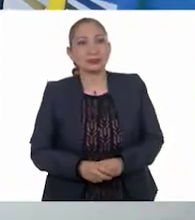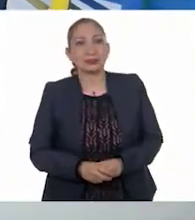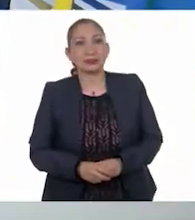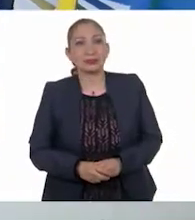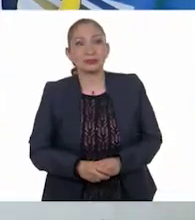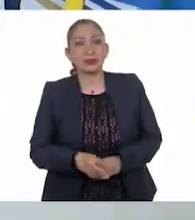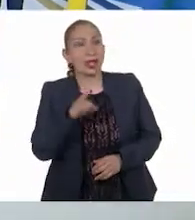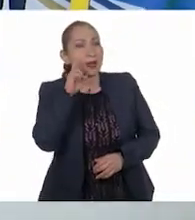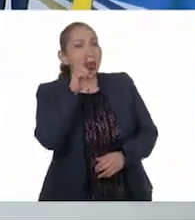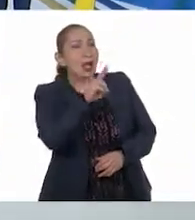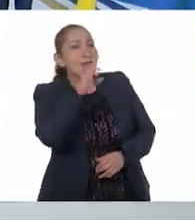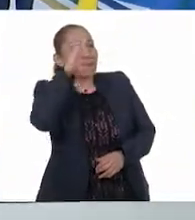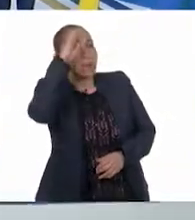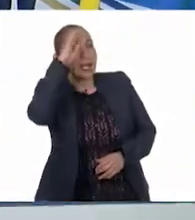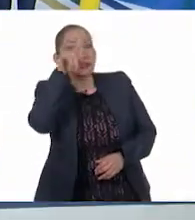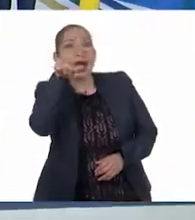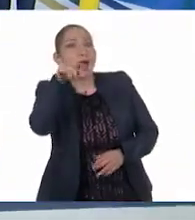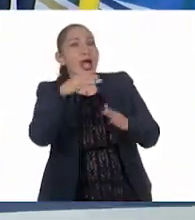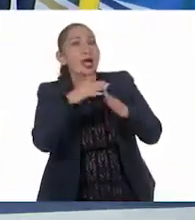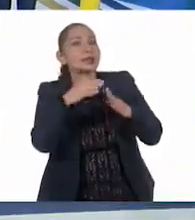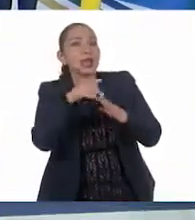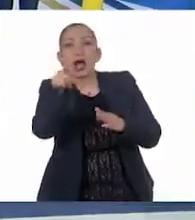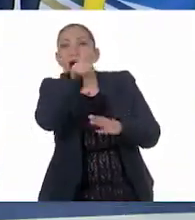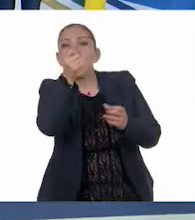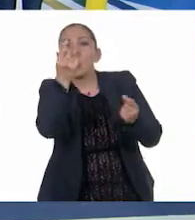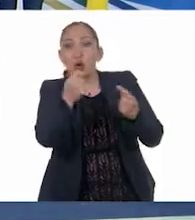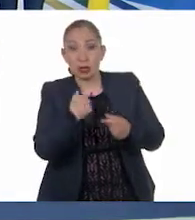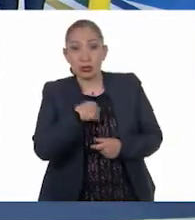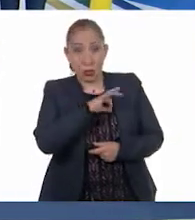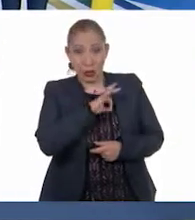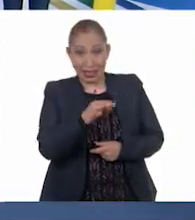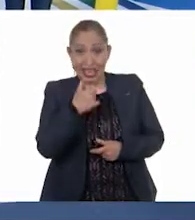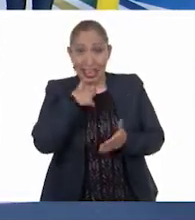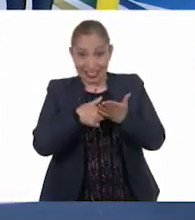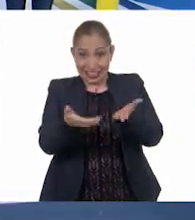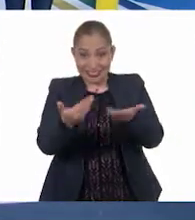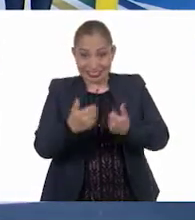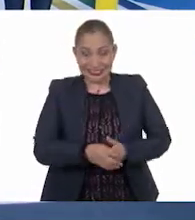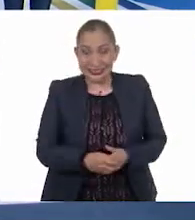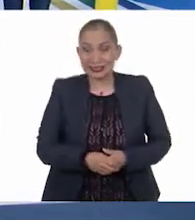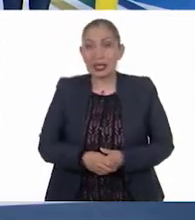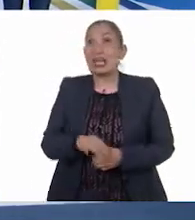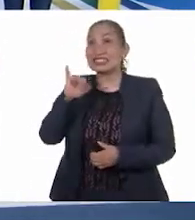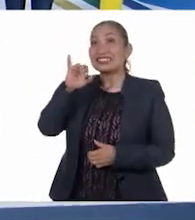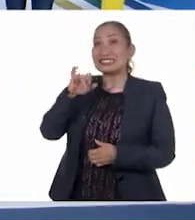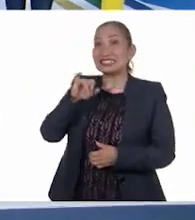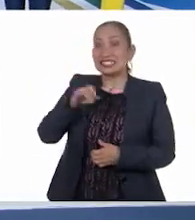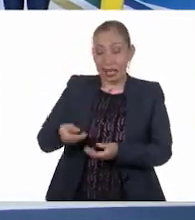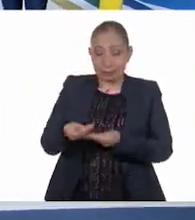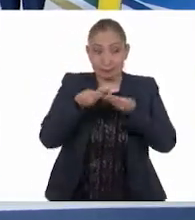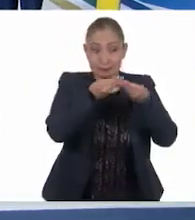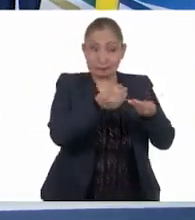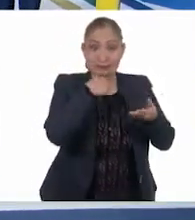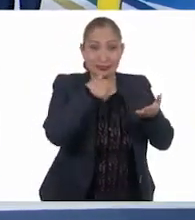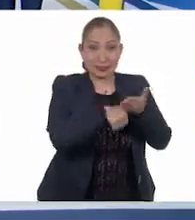Vamos a ver qué opinan allá en casa. ¿Me podrías dar otra de las cartas, Lolo, por favor? ¡Oh, claro que sí! ¡Aquí hay